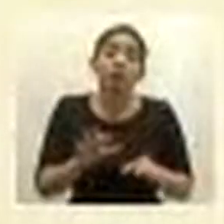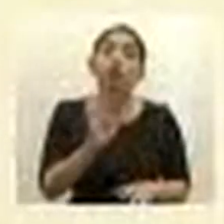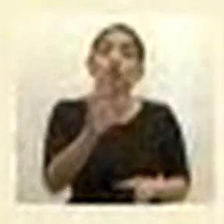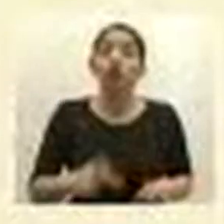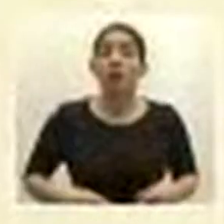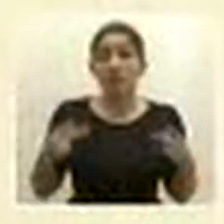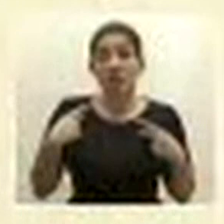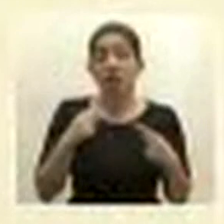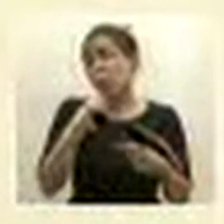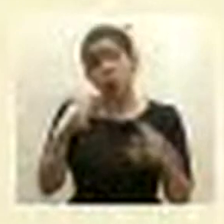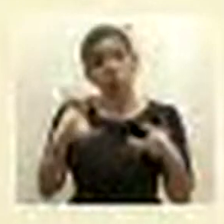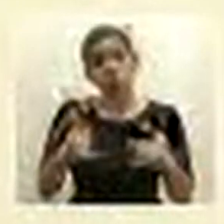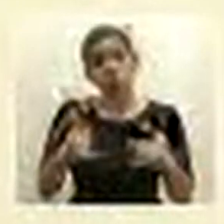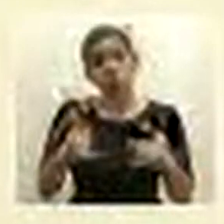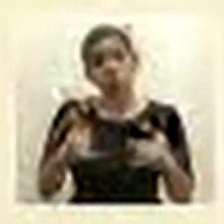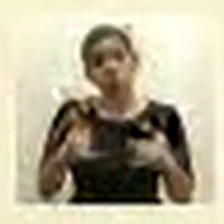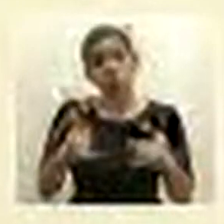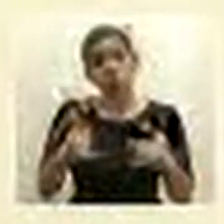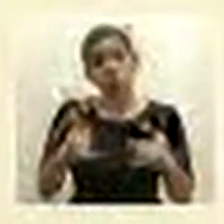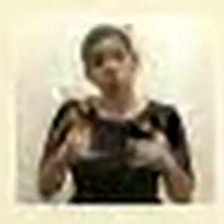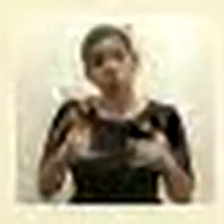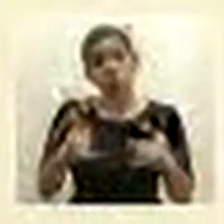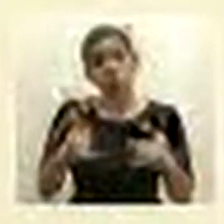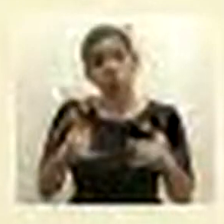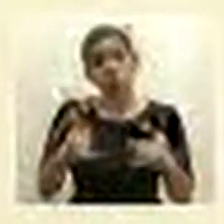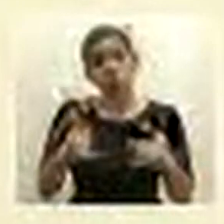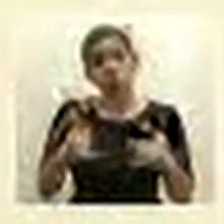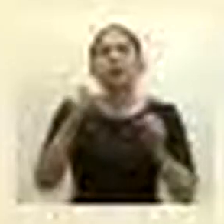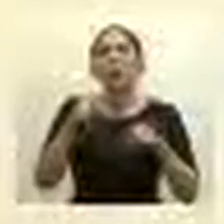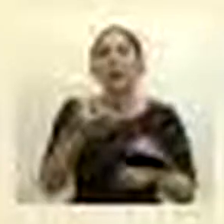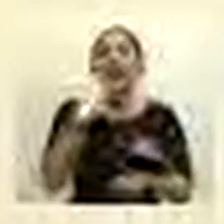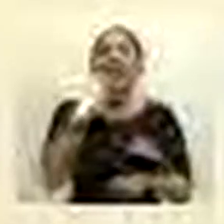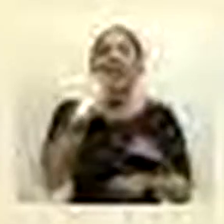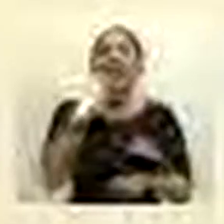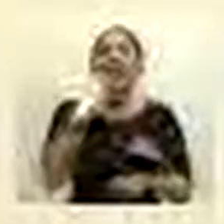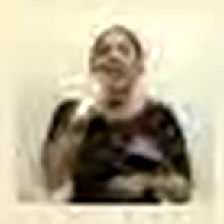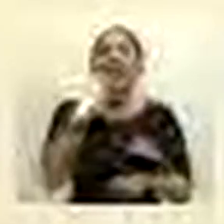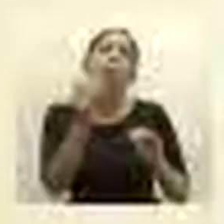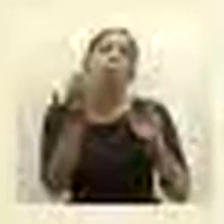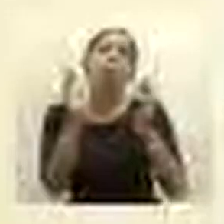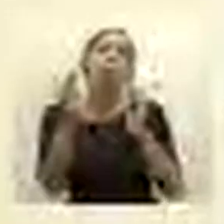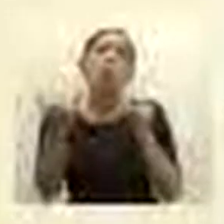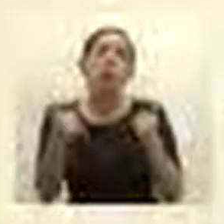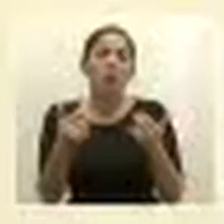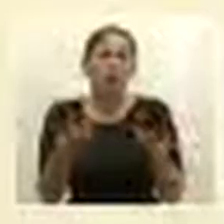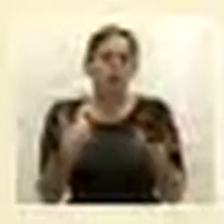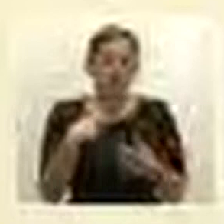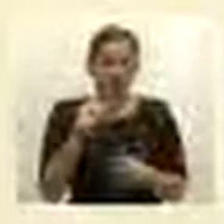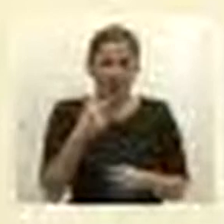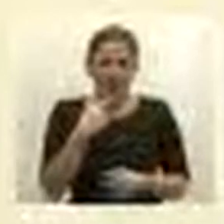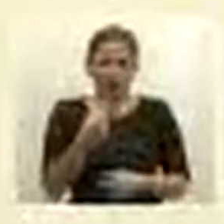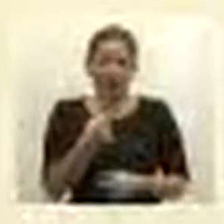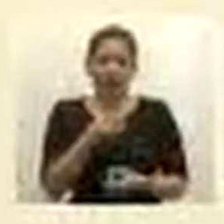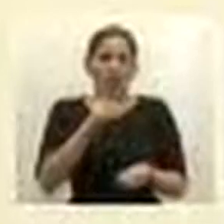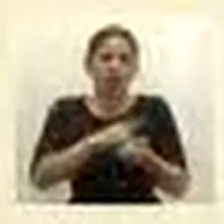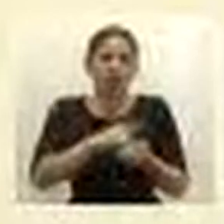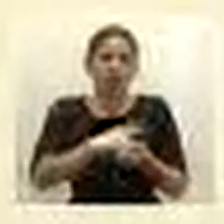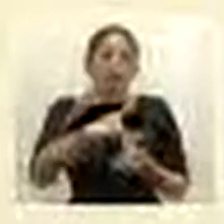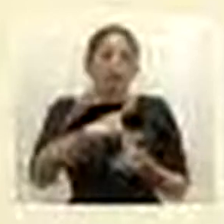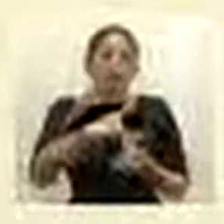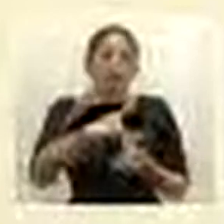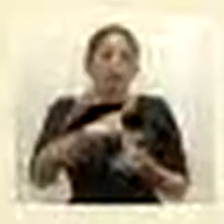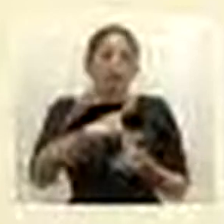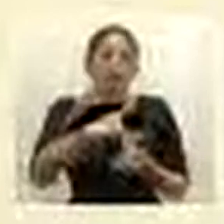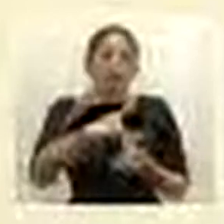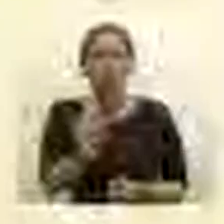no es un juego. Y claro que pues obviamente uno puede decir, compararlo eventualmente con un juego. Yo no estoy diciendo aquí que el doctor Marín hizo algo que no está bien,